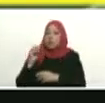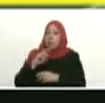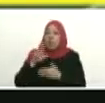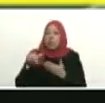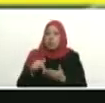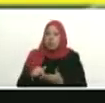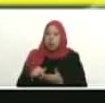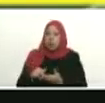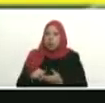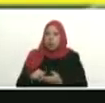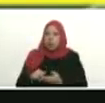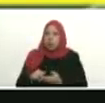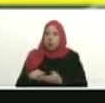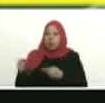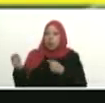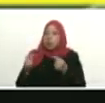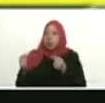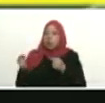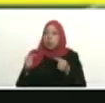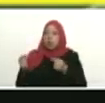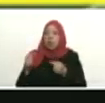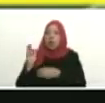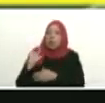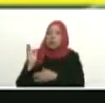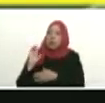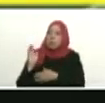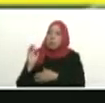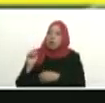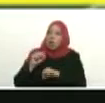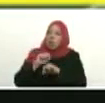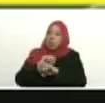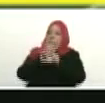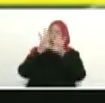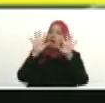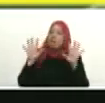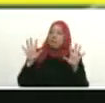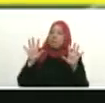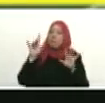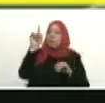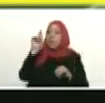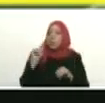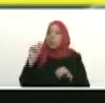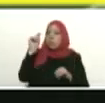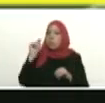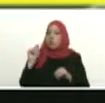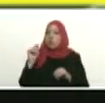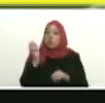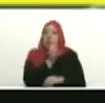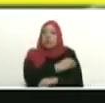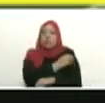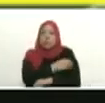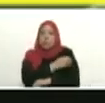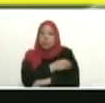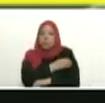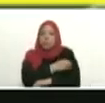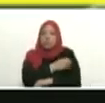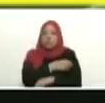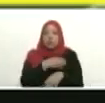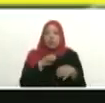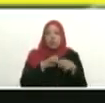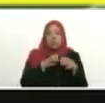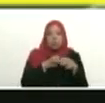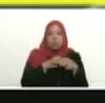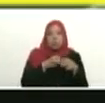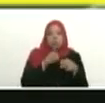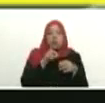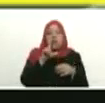aclararle en el debate de la Asamblea Nacional, aclararle a un diputado de la oposición, de Acción Democrática, de